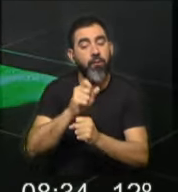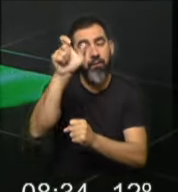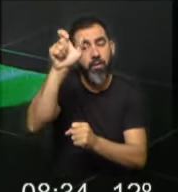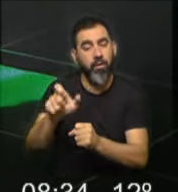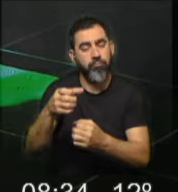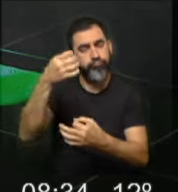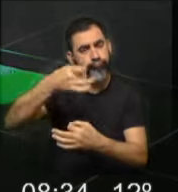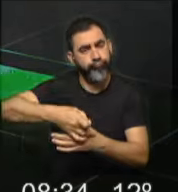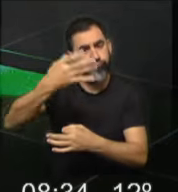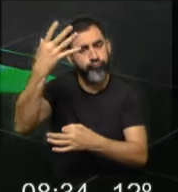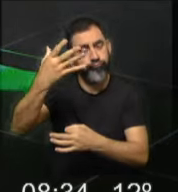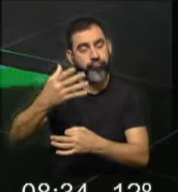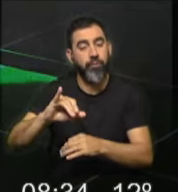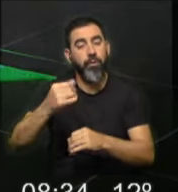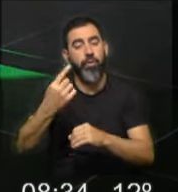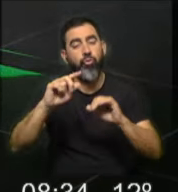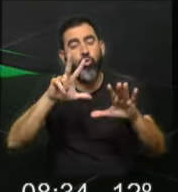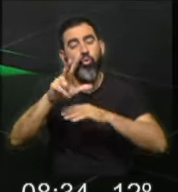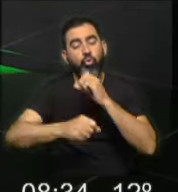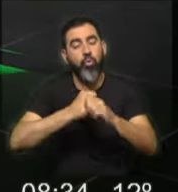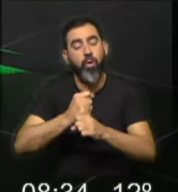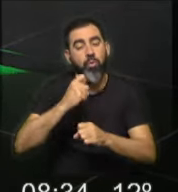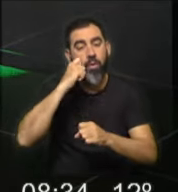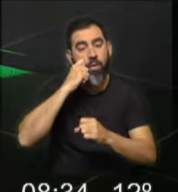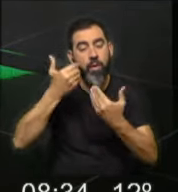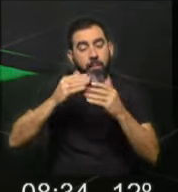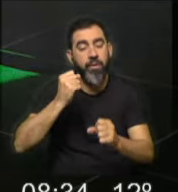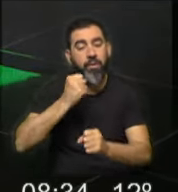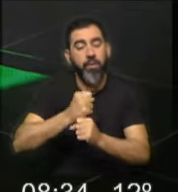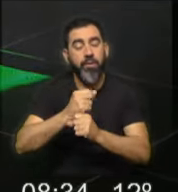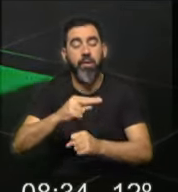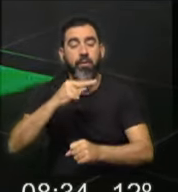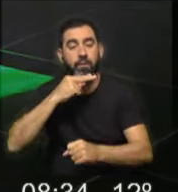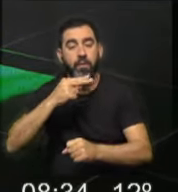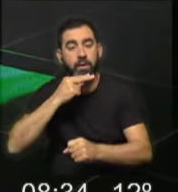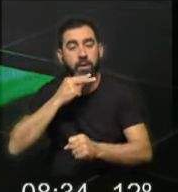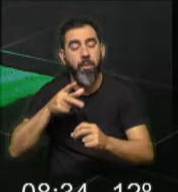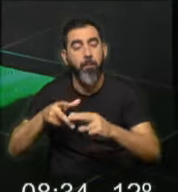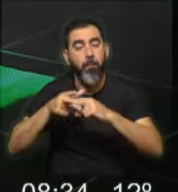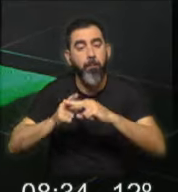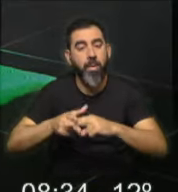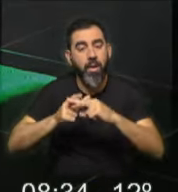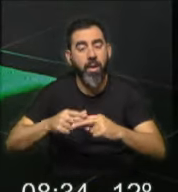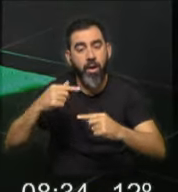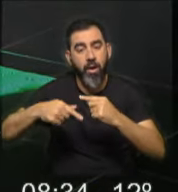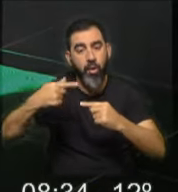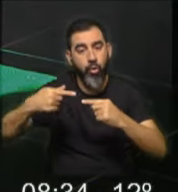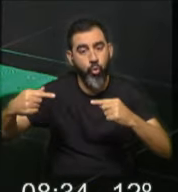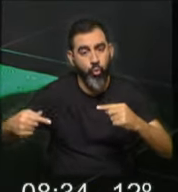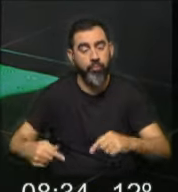calificado que ya a los 18 años comenzó a trabajar en la industria metalúrgica era mecánico tornero fresador